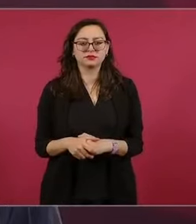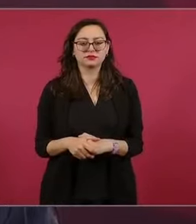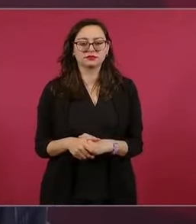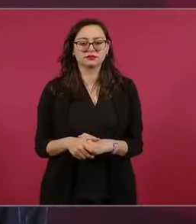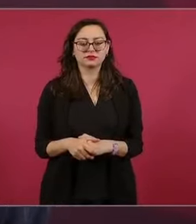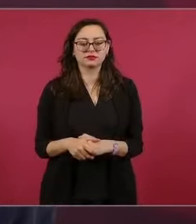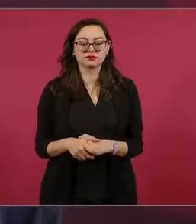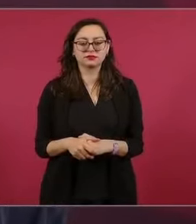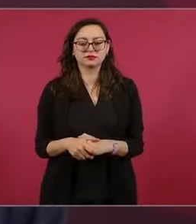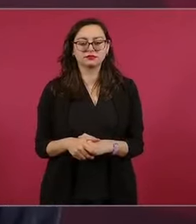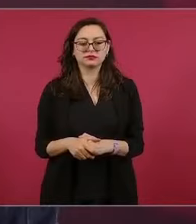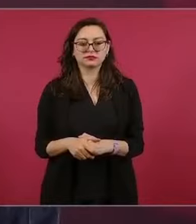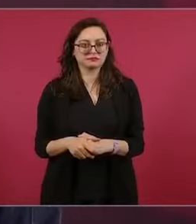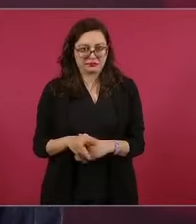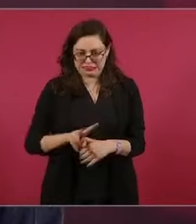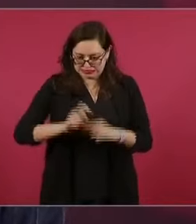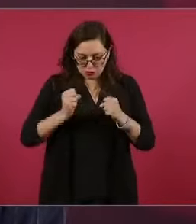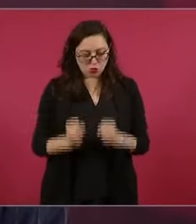Estoy seguro de eso,